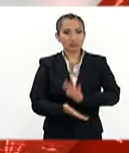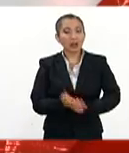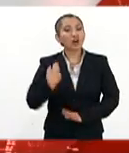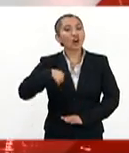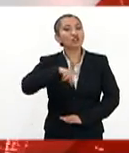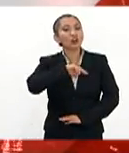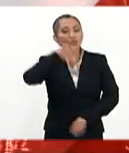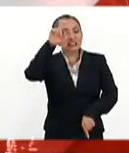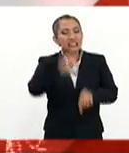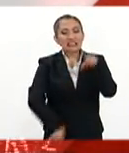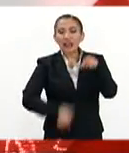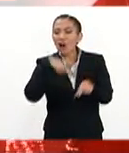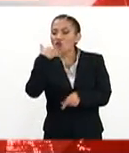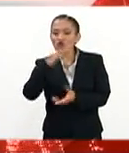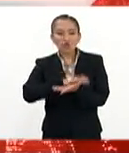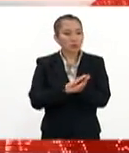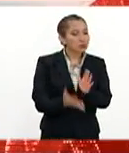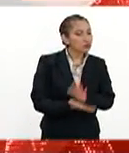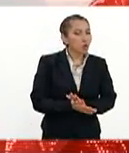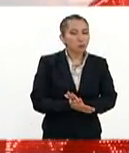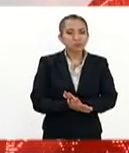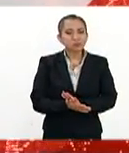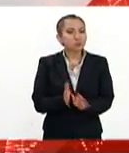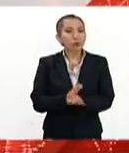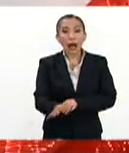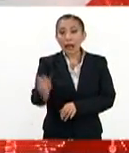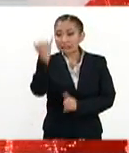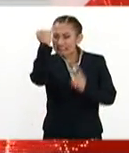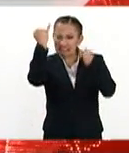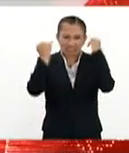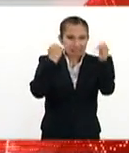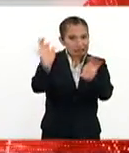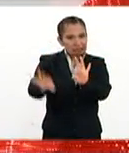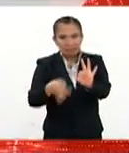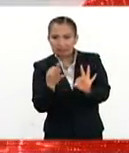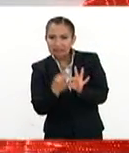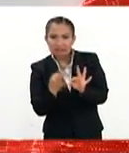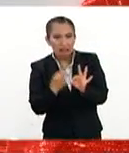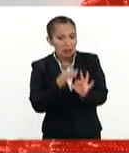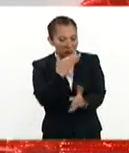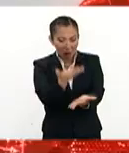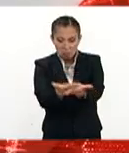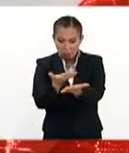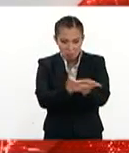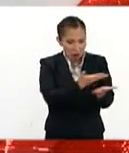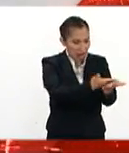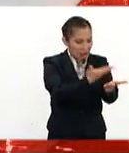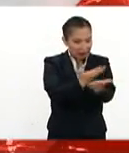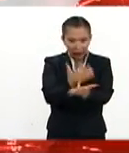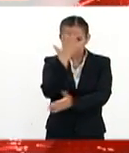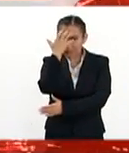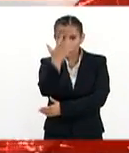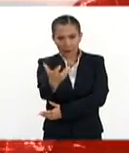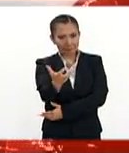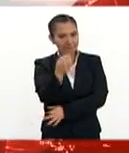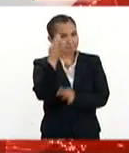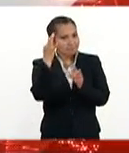Vamos a combatir la corrupción con propuestas concretas, con los planteamientos más